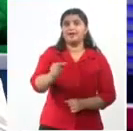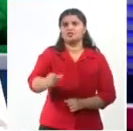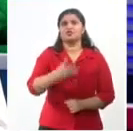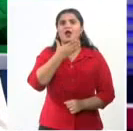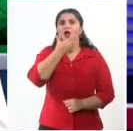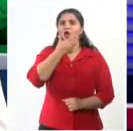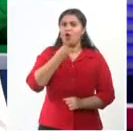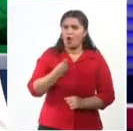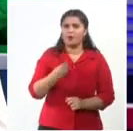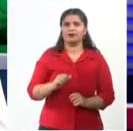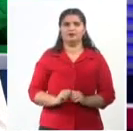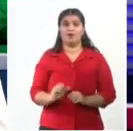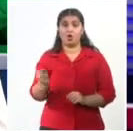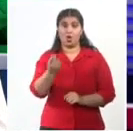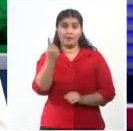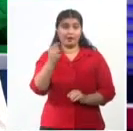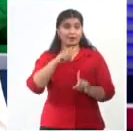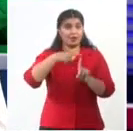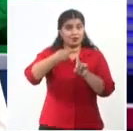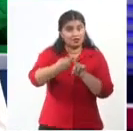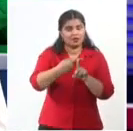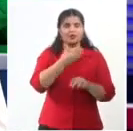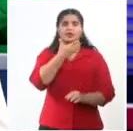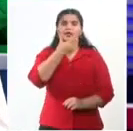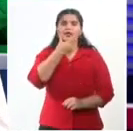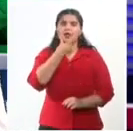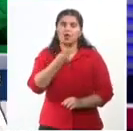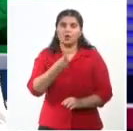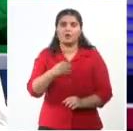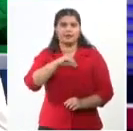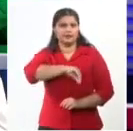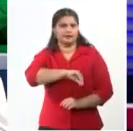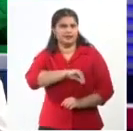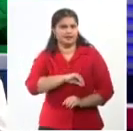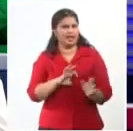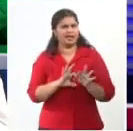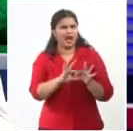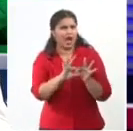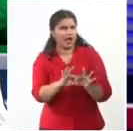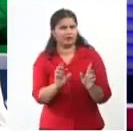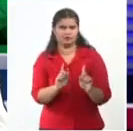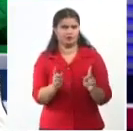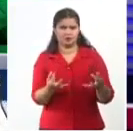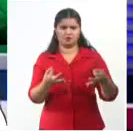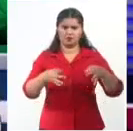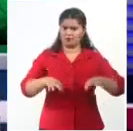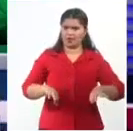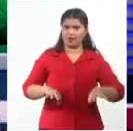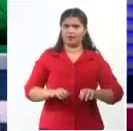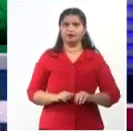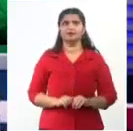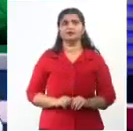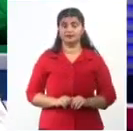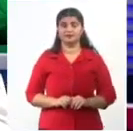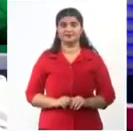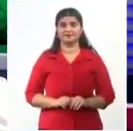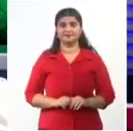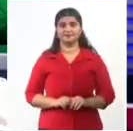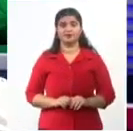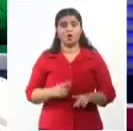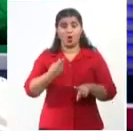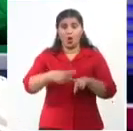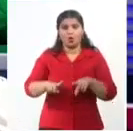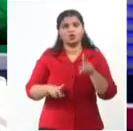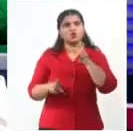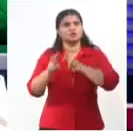sintomatología no compleja, sin grandes complicaciones. De todas formas, reitero, es el otro elemento que se está investigando.